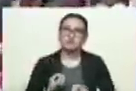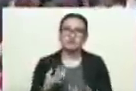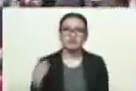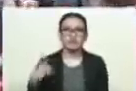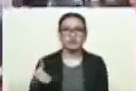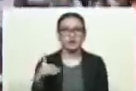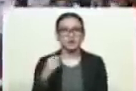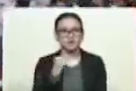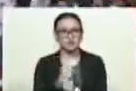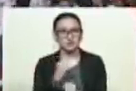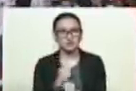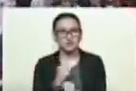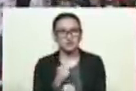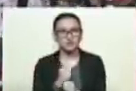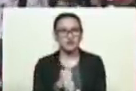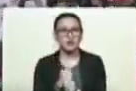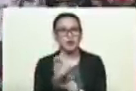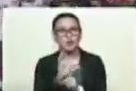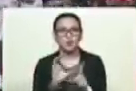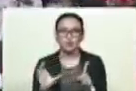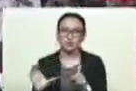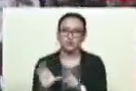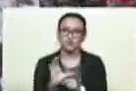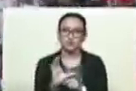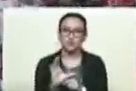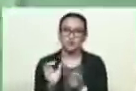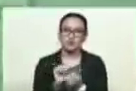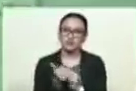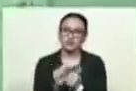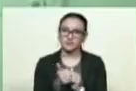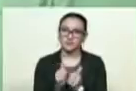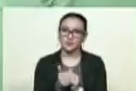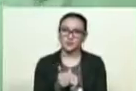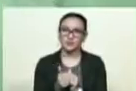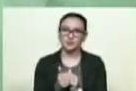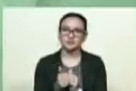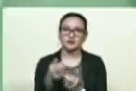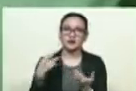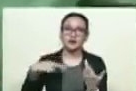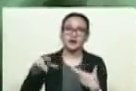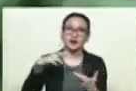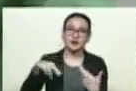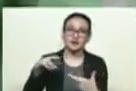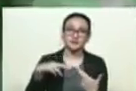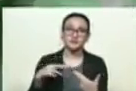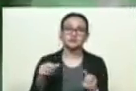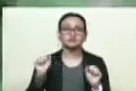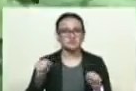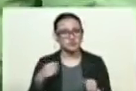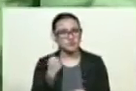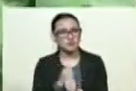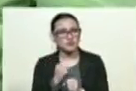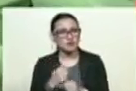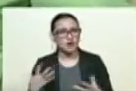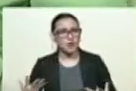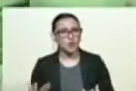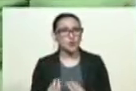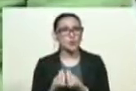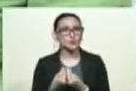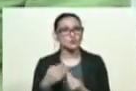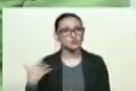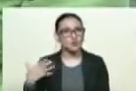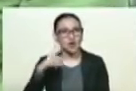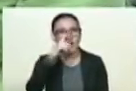derecho al trabajo, a la cultura, al deporte, a la recreación. Vamos a trabajar juntos en los años